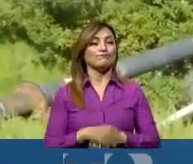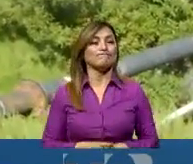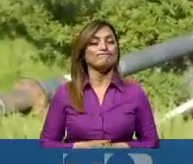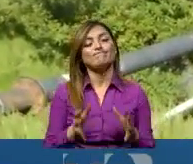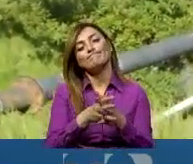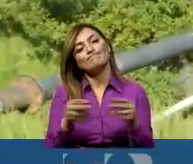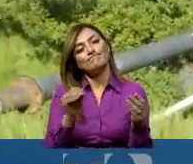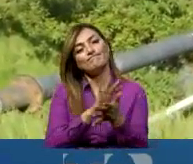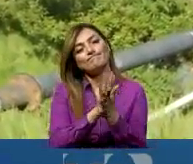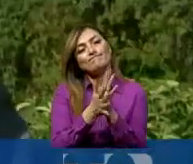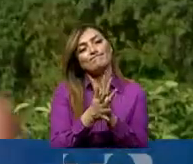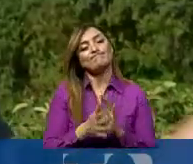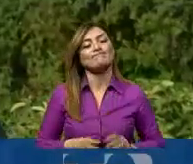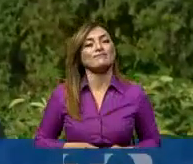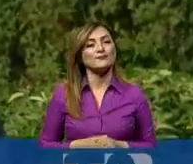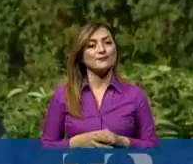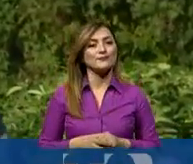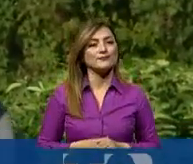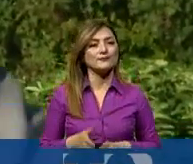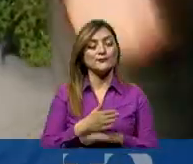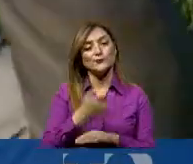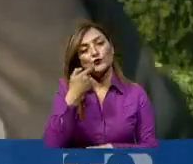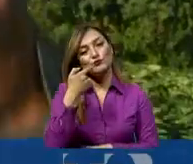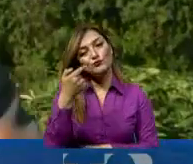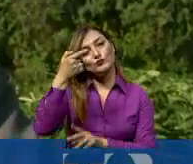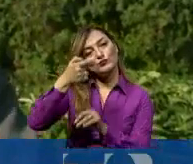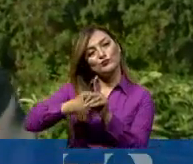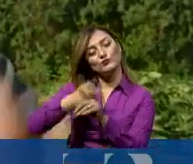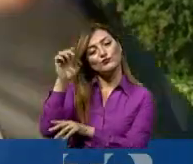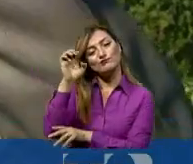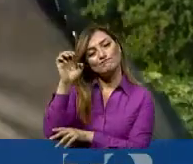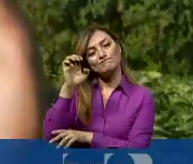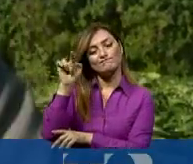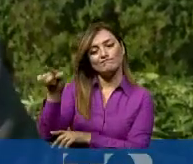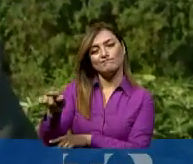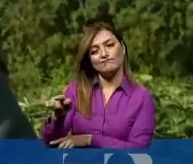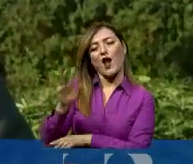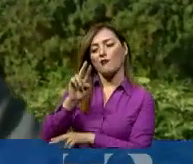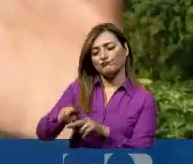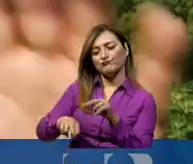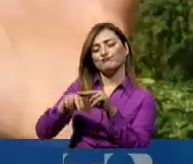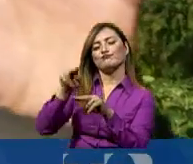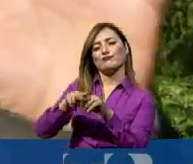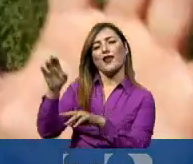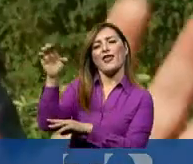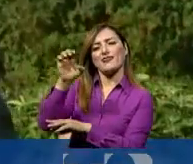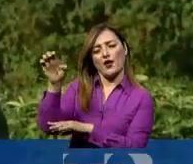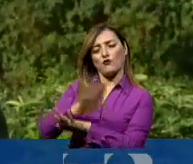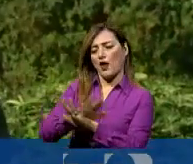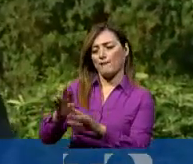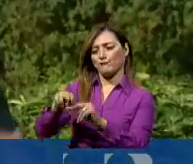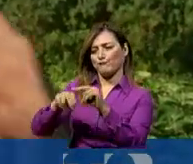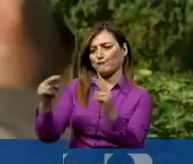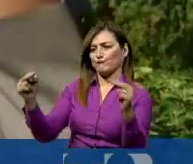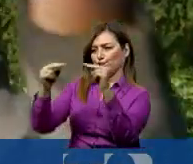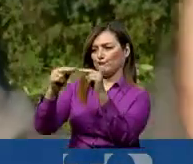una solución definitiva. Nos dijeron que simplemente para el mes de enero estaba ofrecido el puente. Que el mes de enero nos ponían el